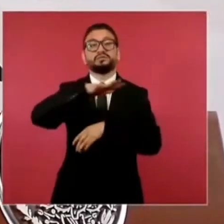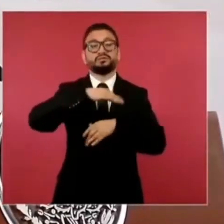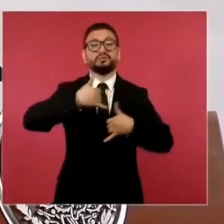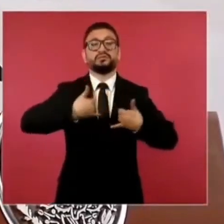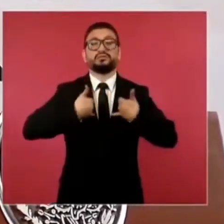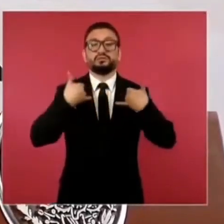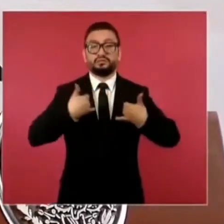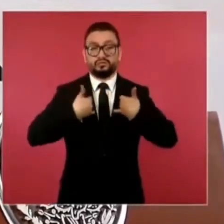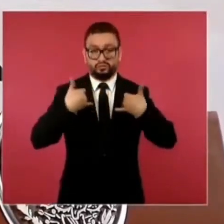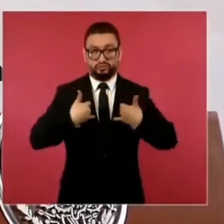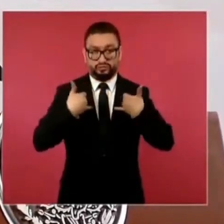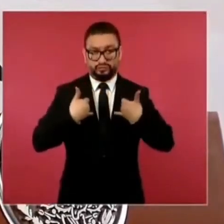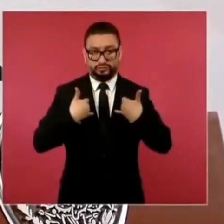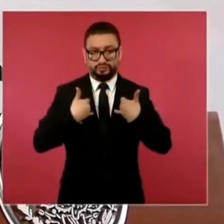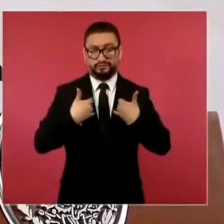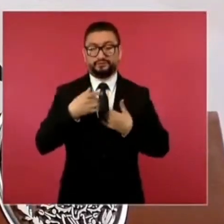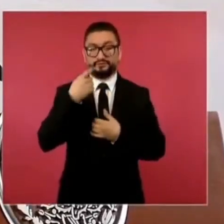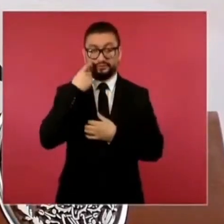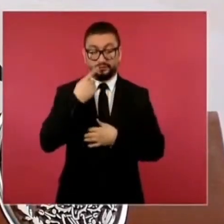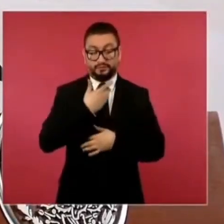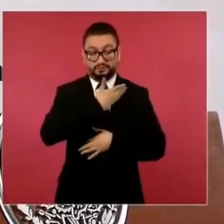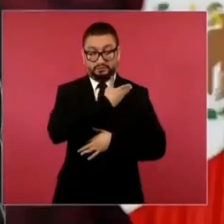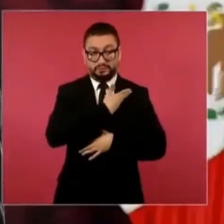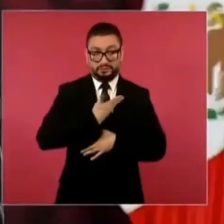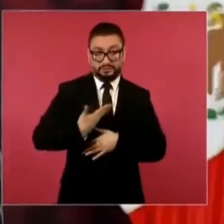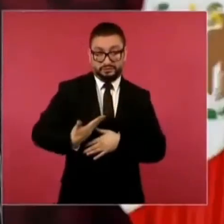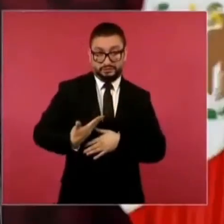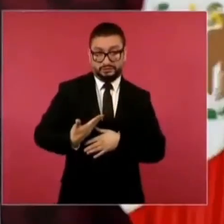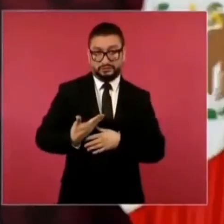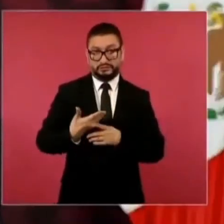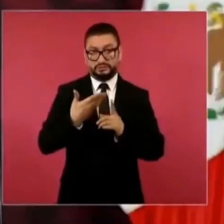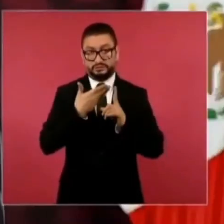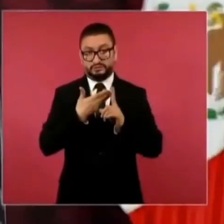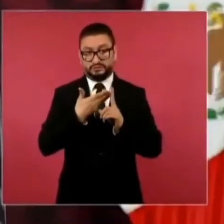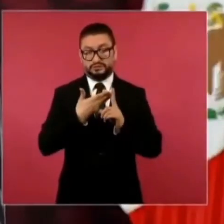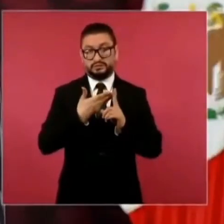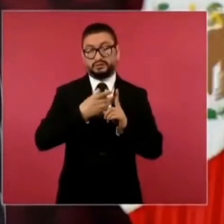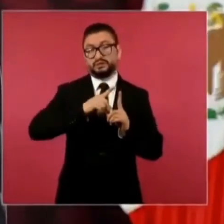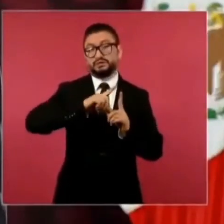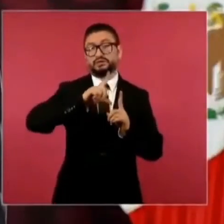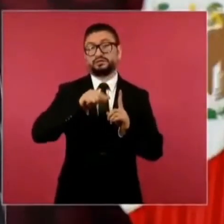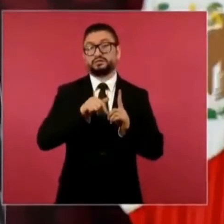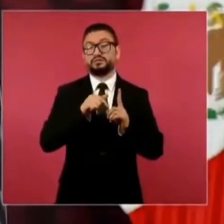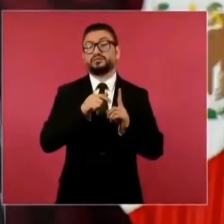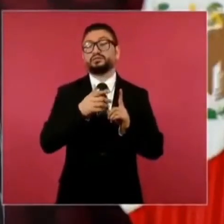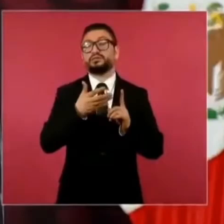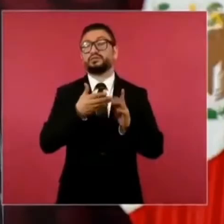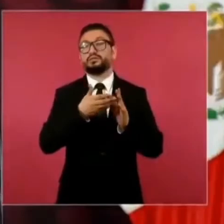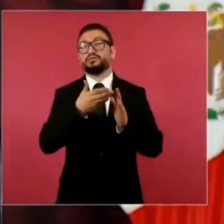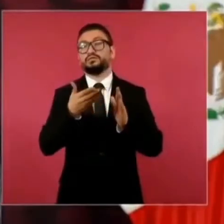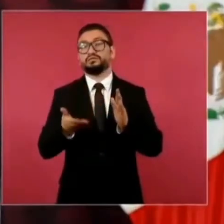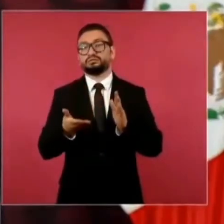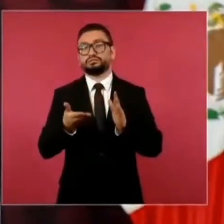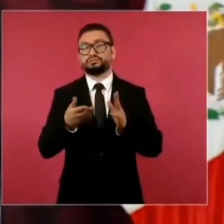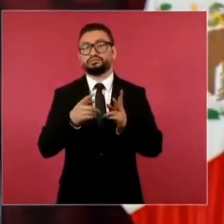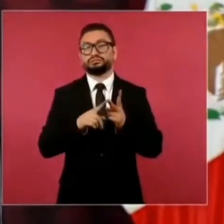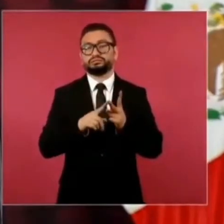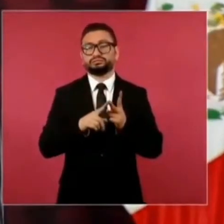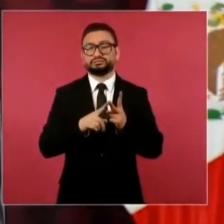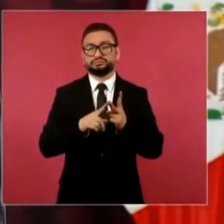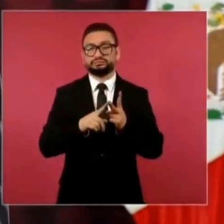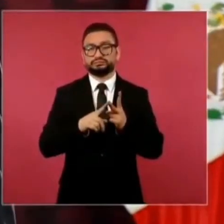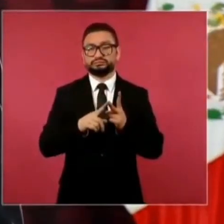en donde después el presidente, el